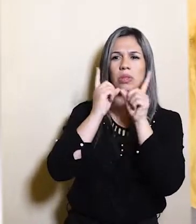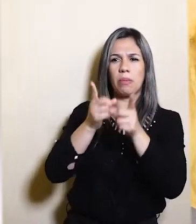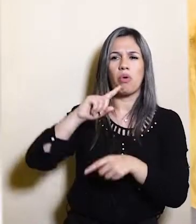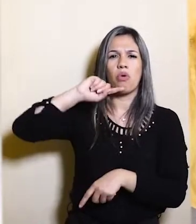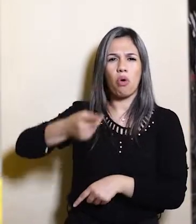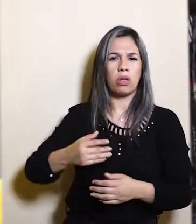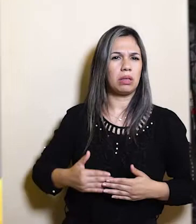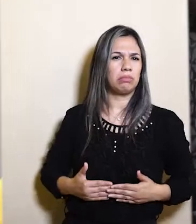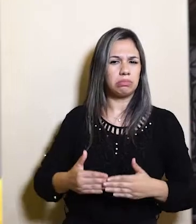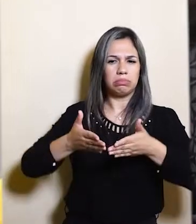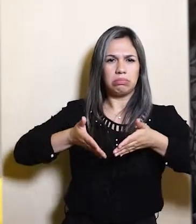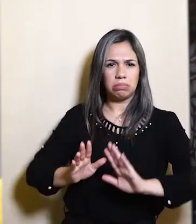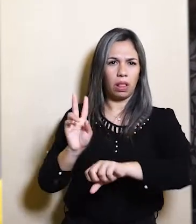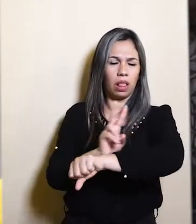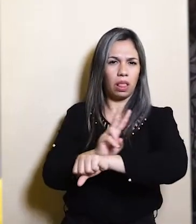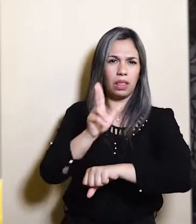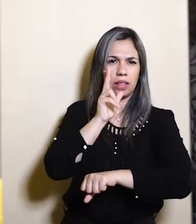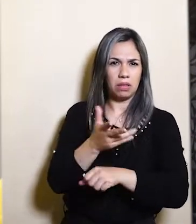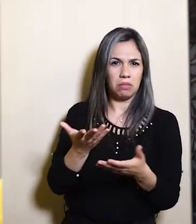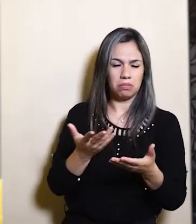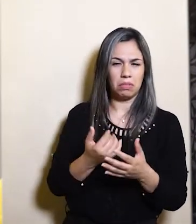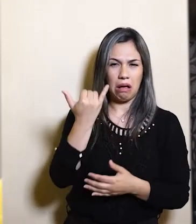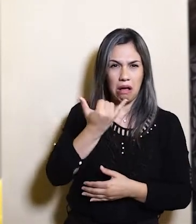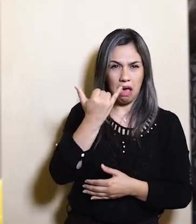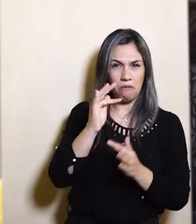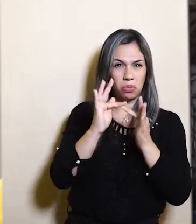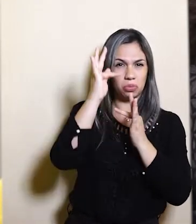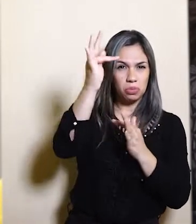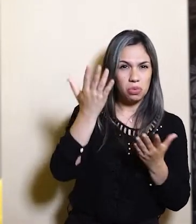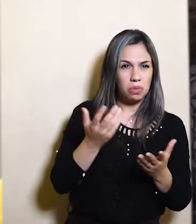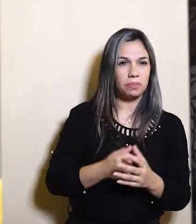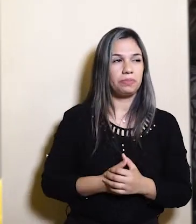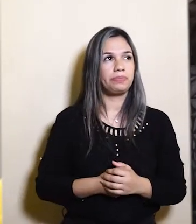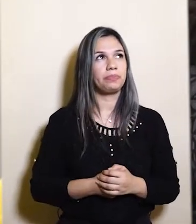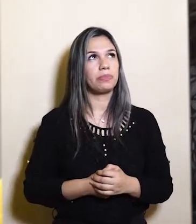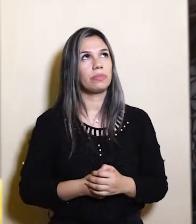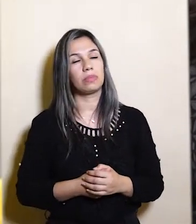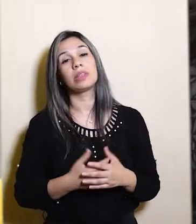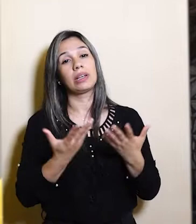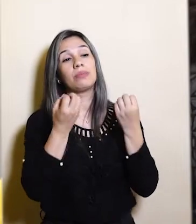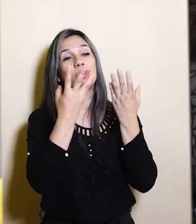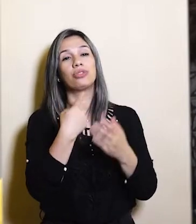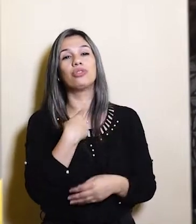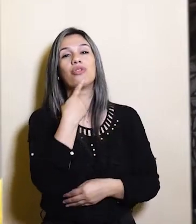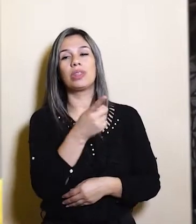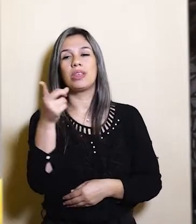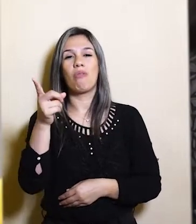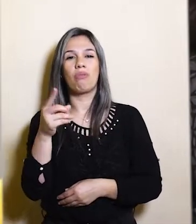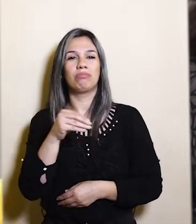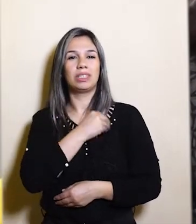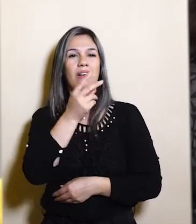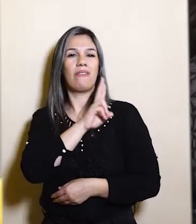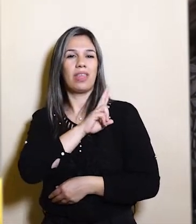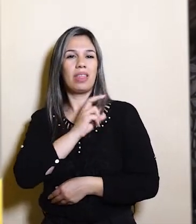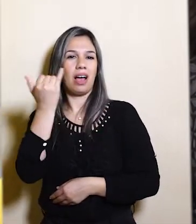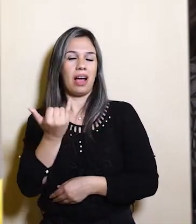forzada? Bueno, nosotros y con la experiencia que tenemos, Menchi, y por eso es que les llamamos sobrevivientes, porque finalmente es